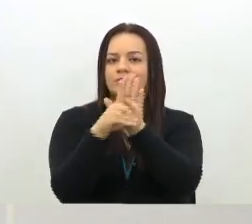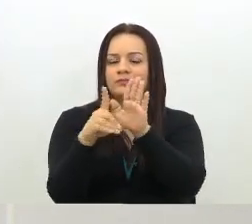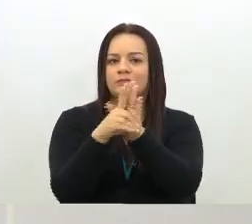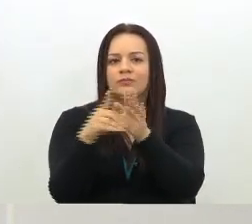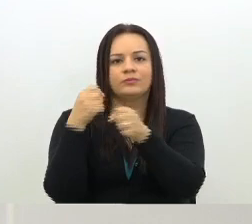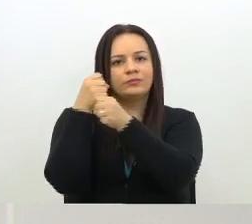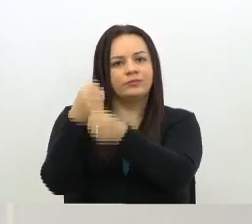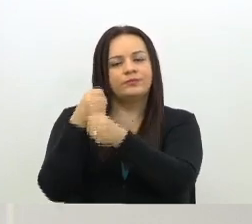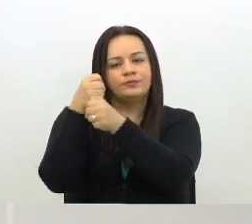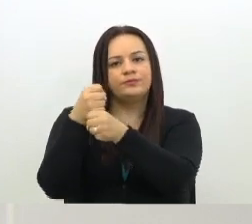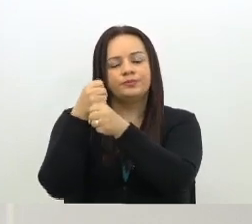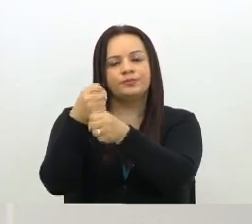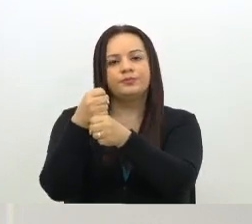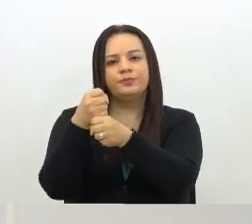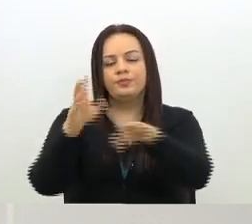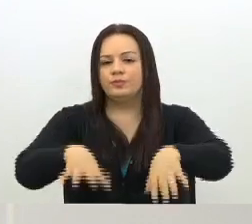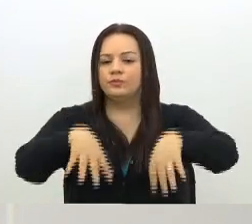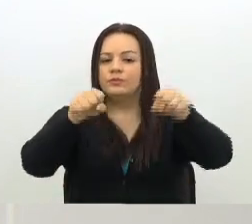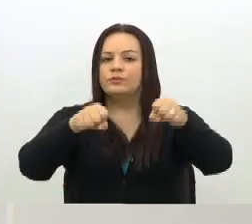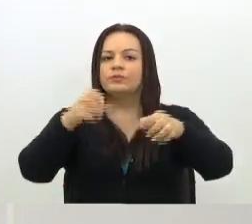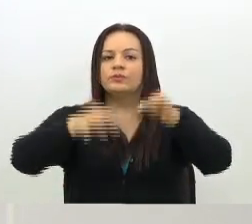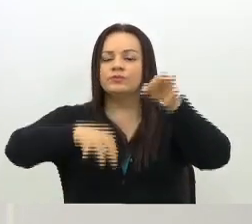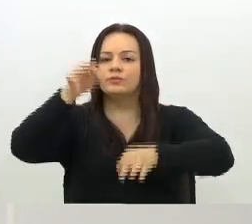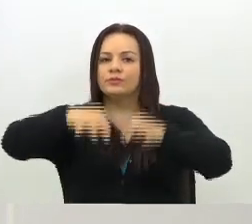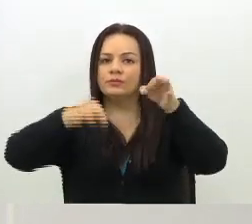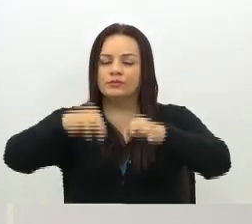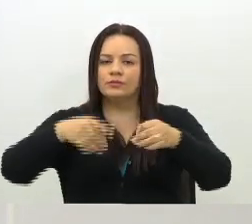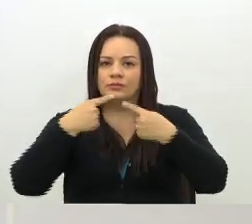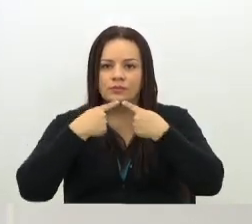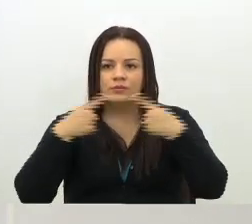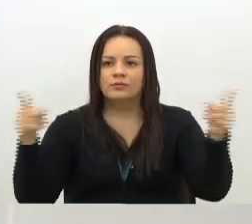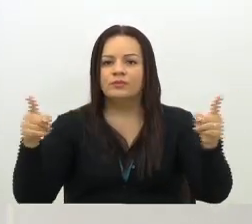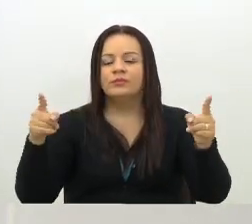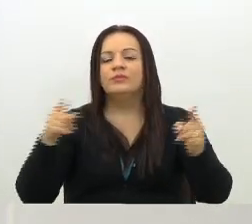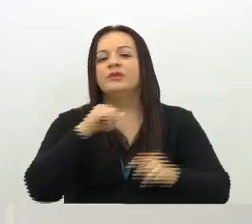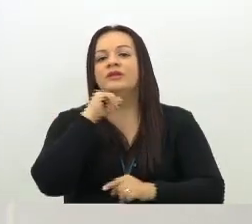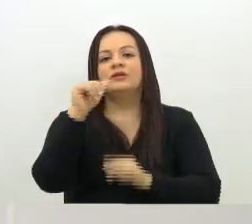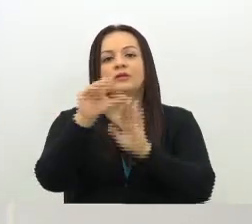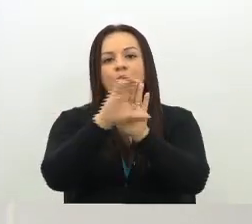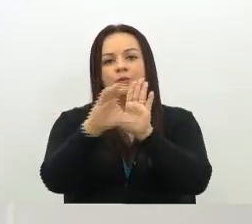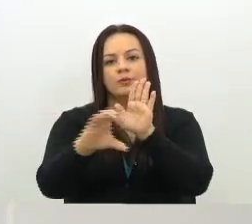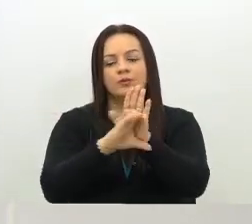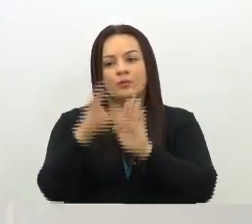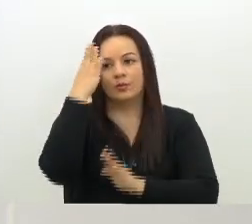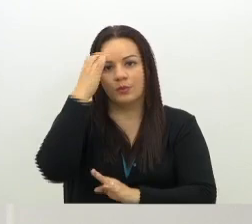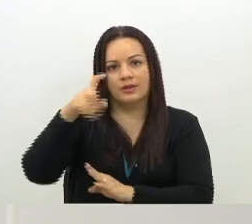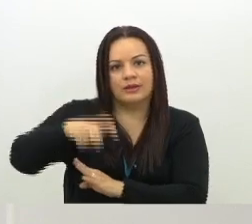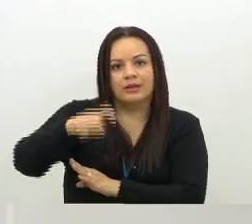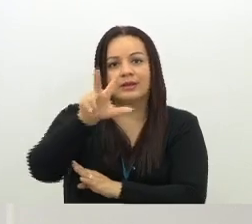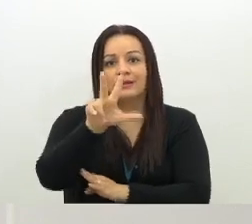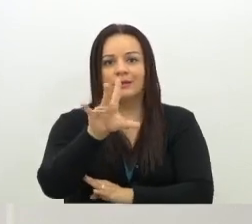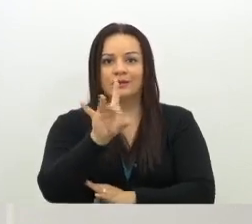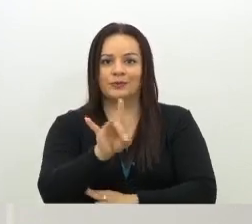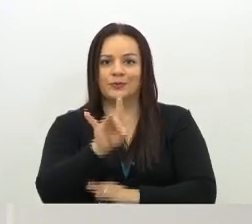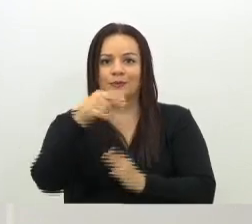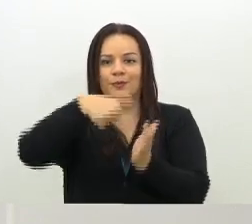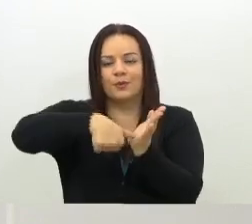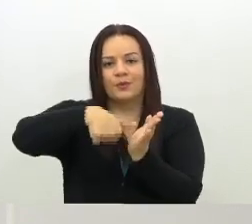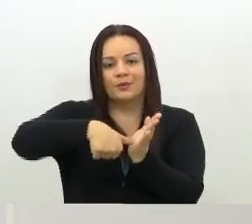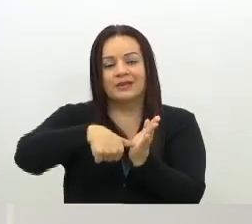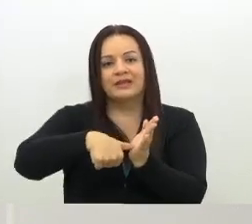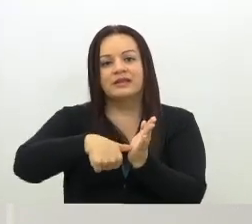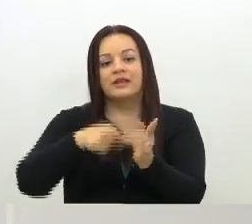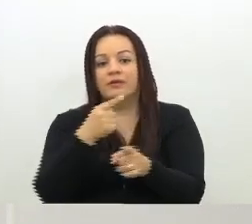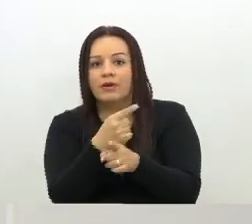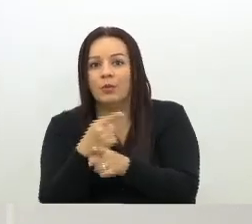huelga en el Poder Judicial y declararon que sería inconstitucional, porque se requerirían 38 votos, las regulaciones